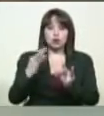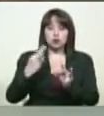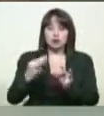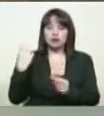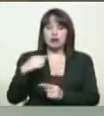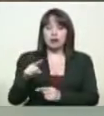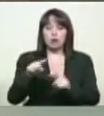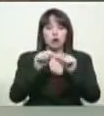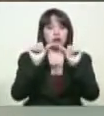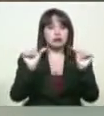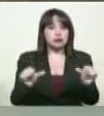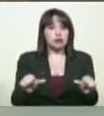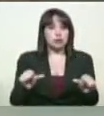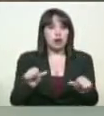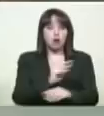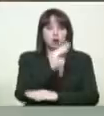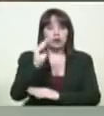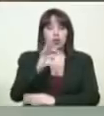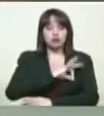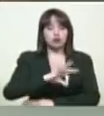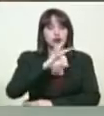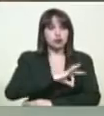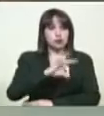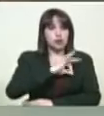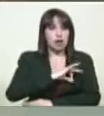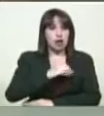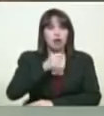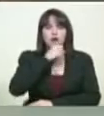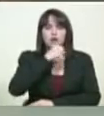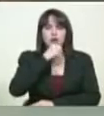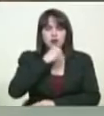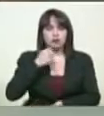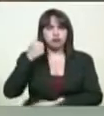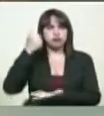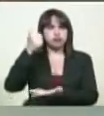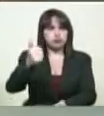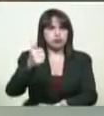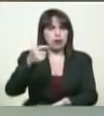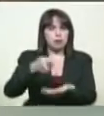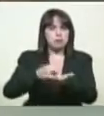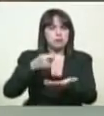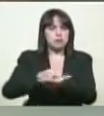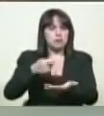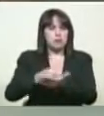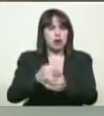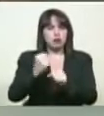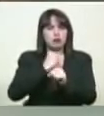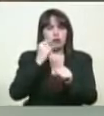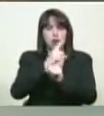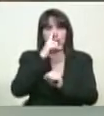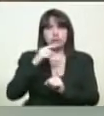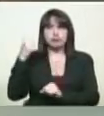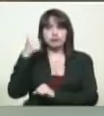de protección social a nuestros pensionados pensionadas de nuestros trabajadores